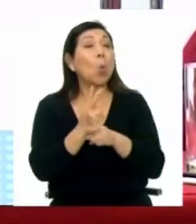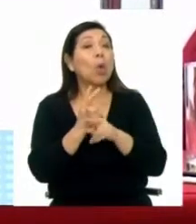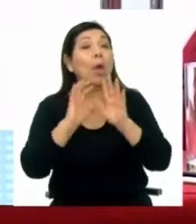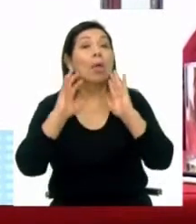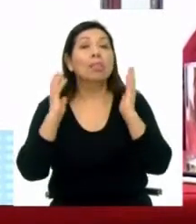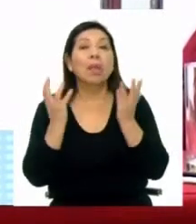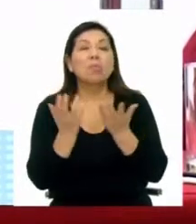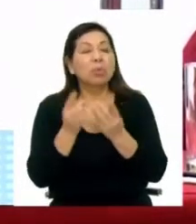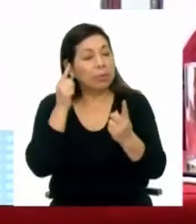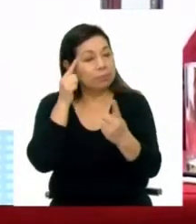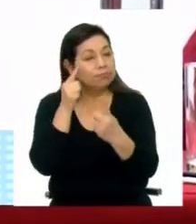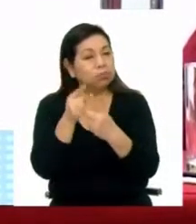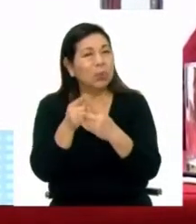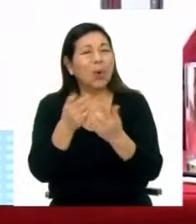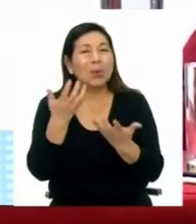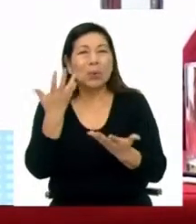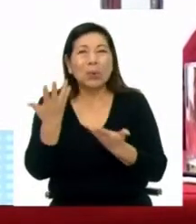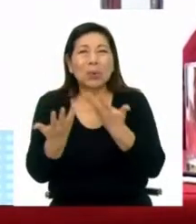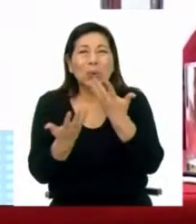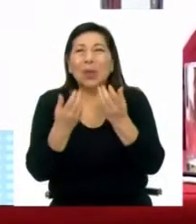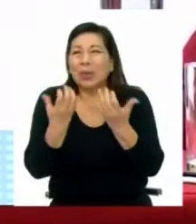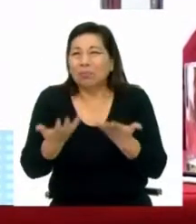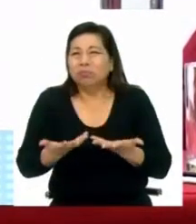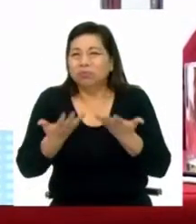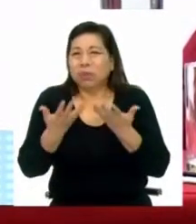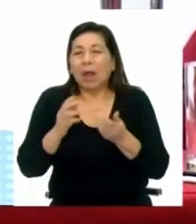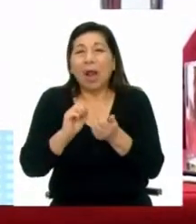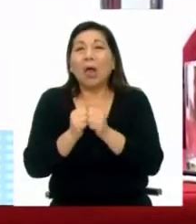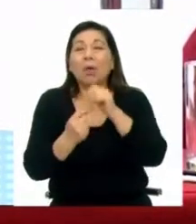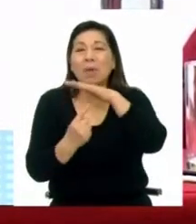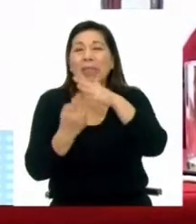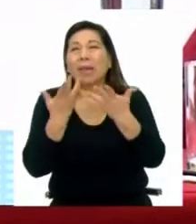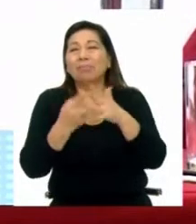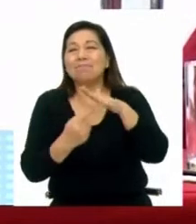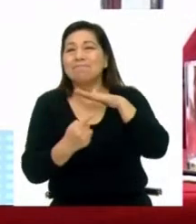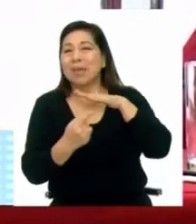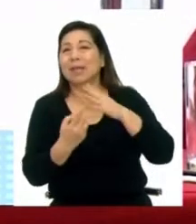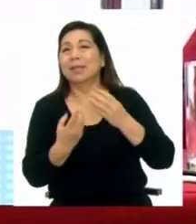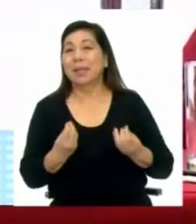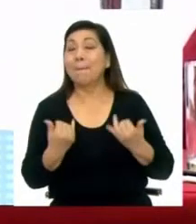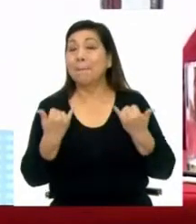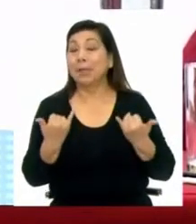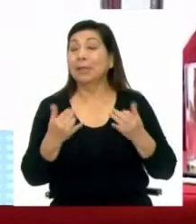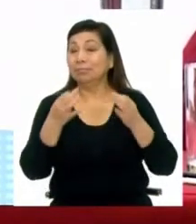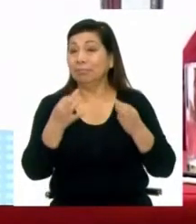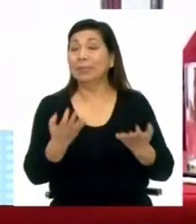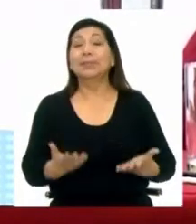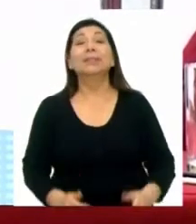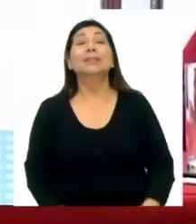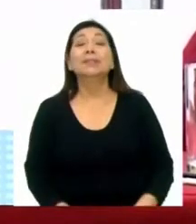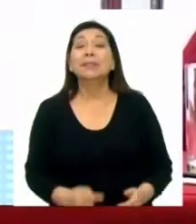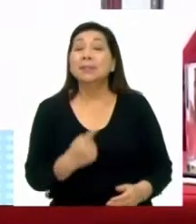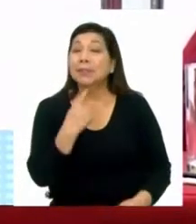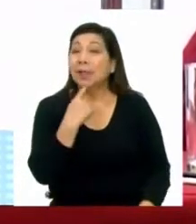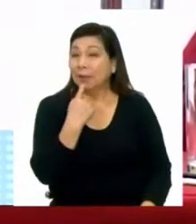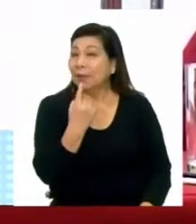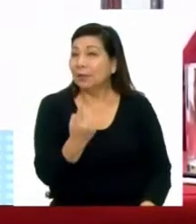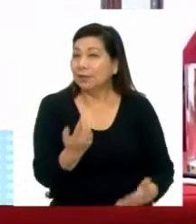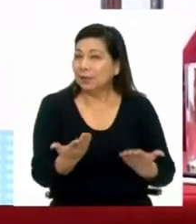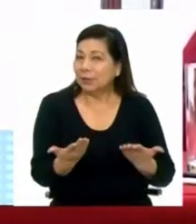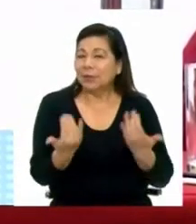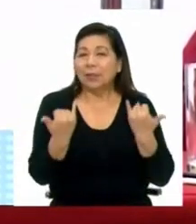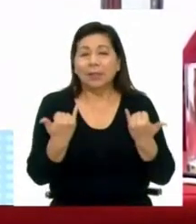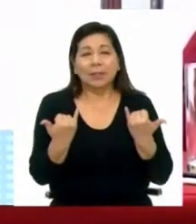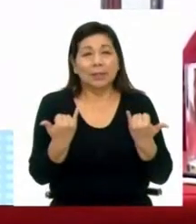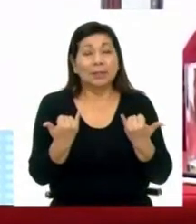del planeta y enfocado al calentamiento global y al cambio climático. En definitiva, se ha dicho